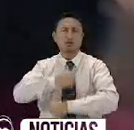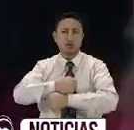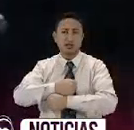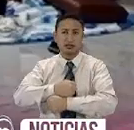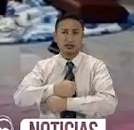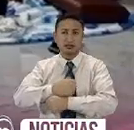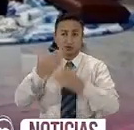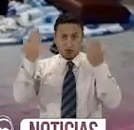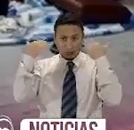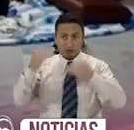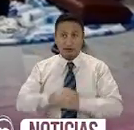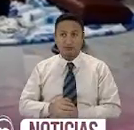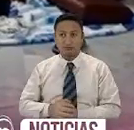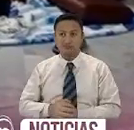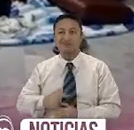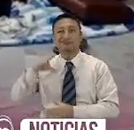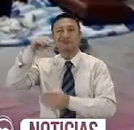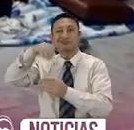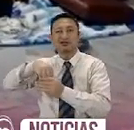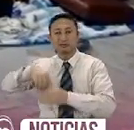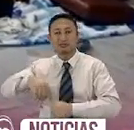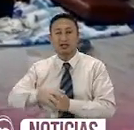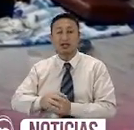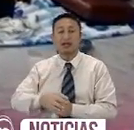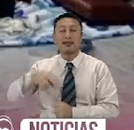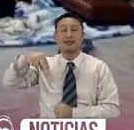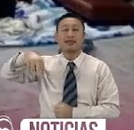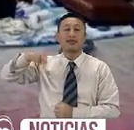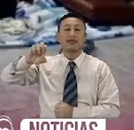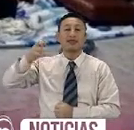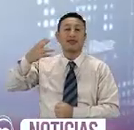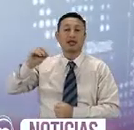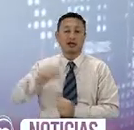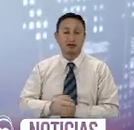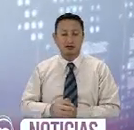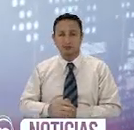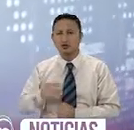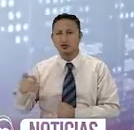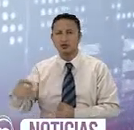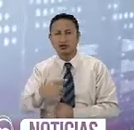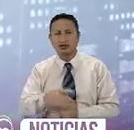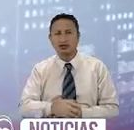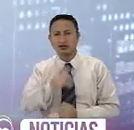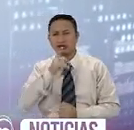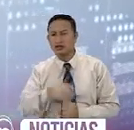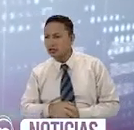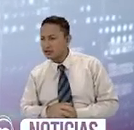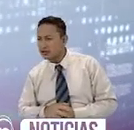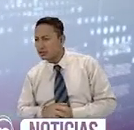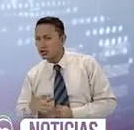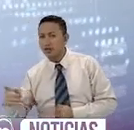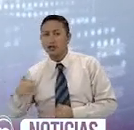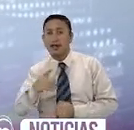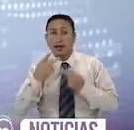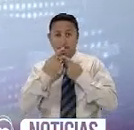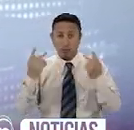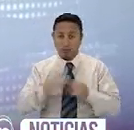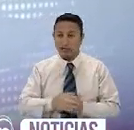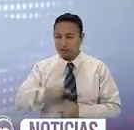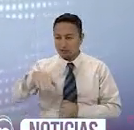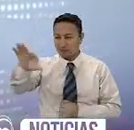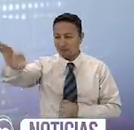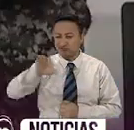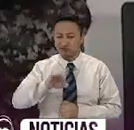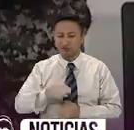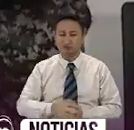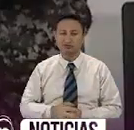Guayaquil. Desde allí, alias Negro Tulio disponía quién debía ser contratado en entidades públicas del Cantón